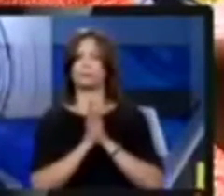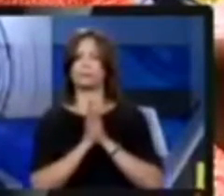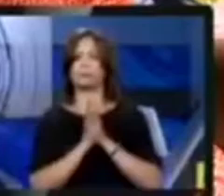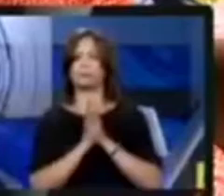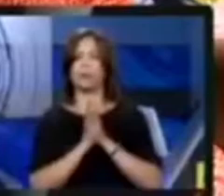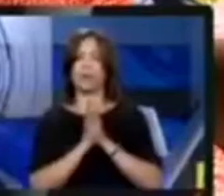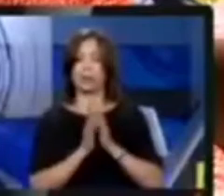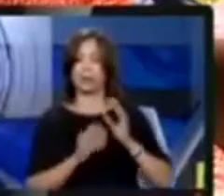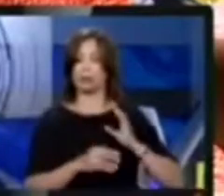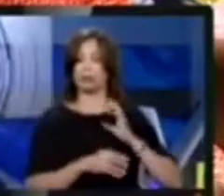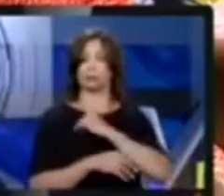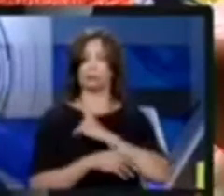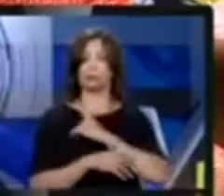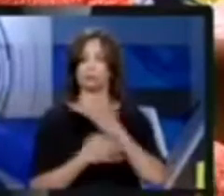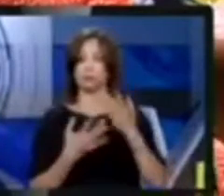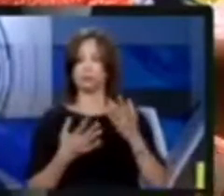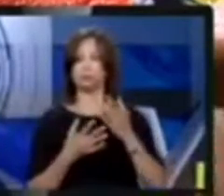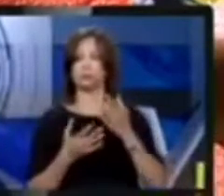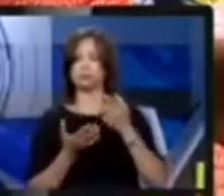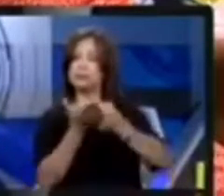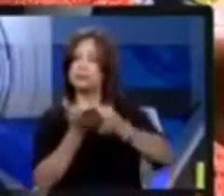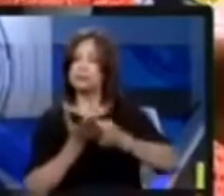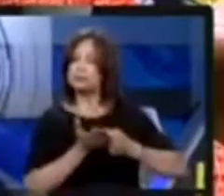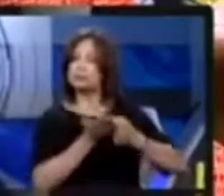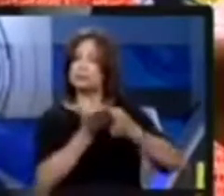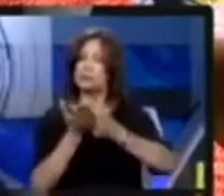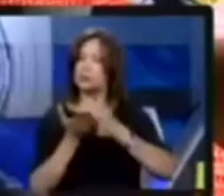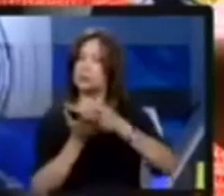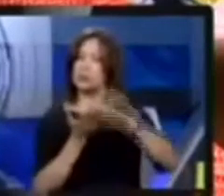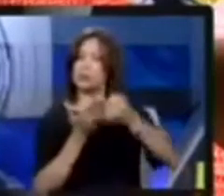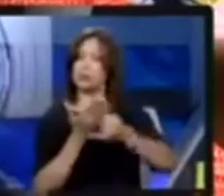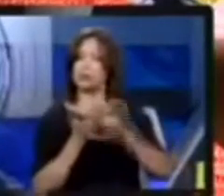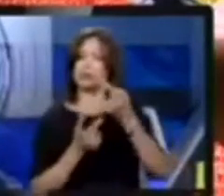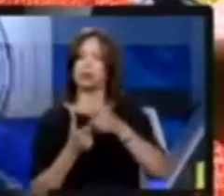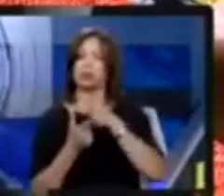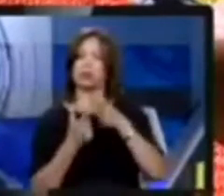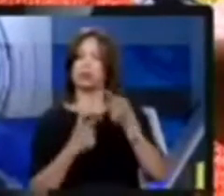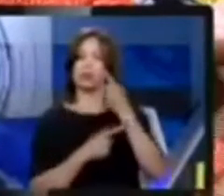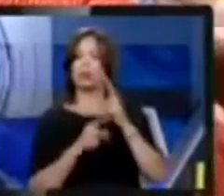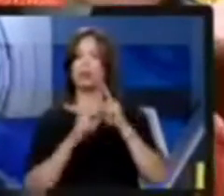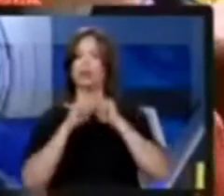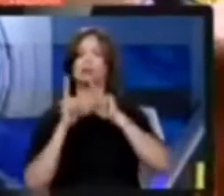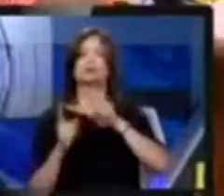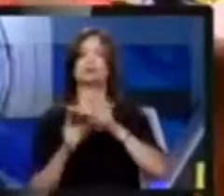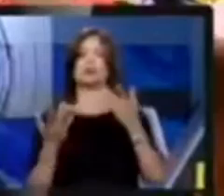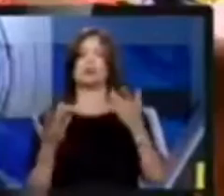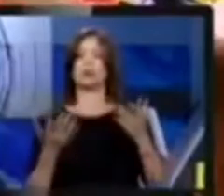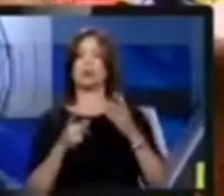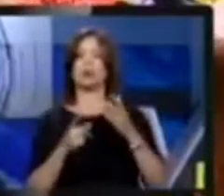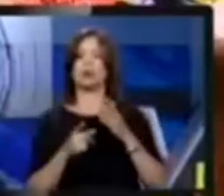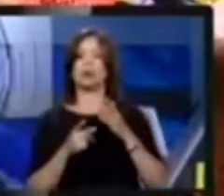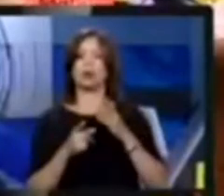en el hemiciclo que se discutieran los proyectos, entonces la respuesta era